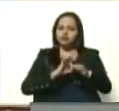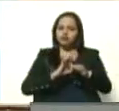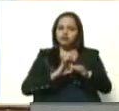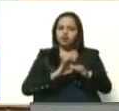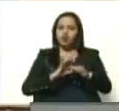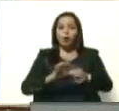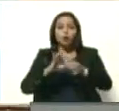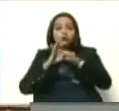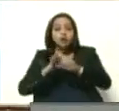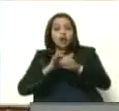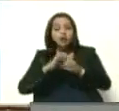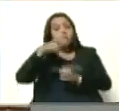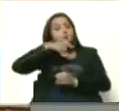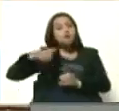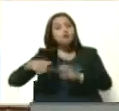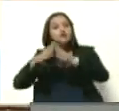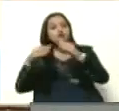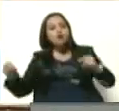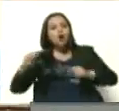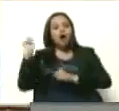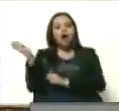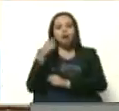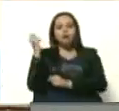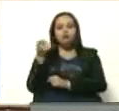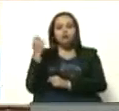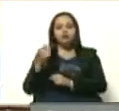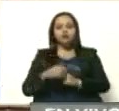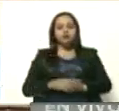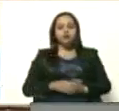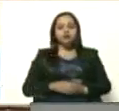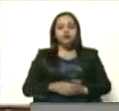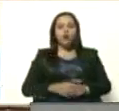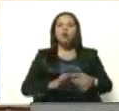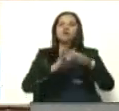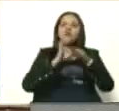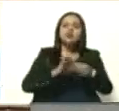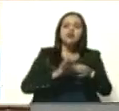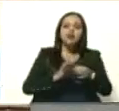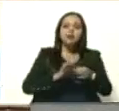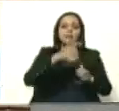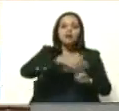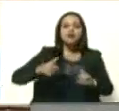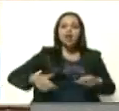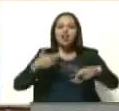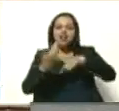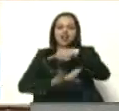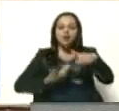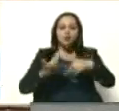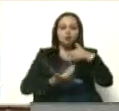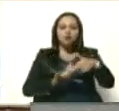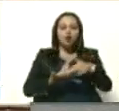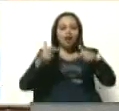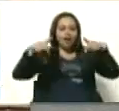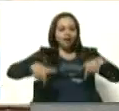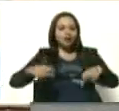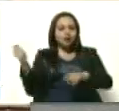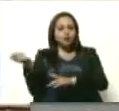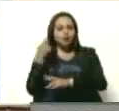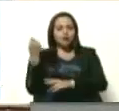de las apureñas y los apureños. Unidad de las revolucionarias y los revolucionarios de